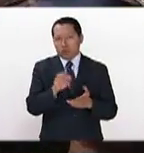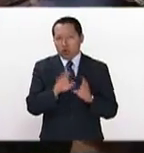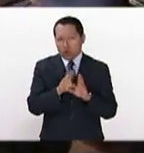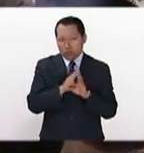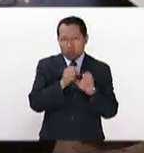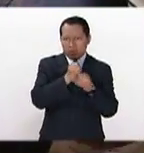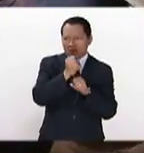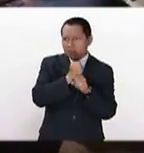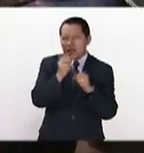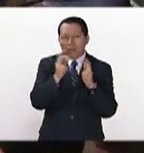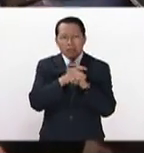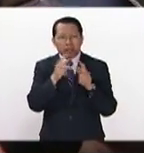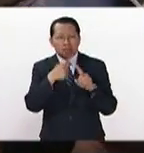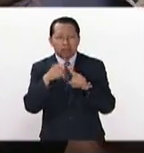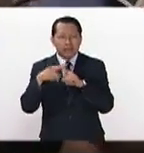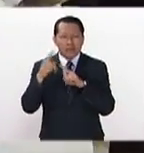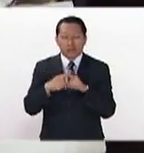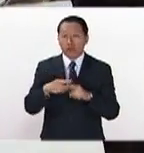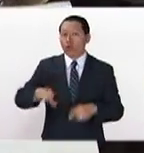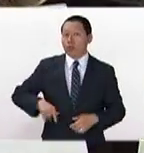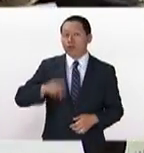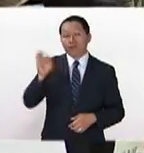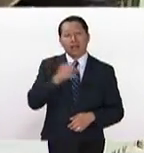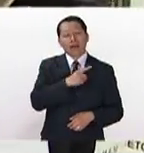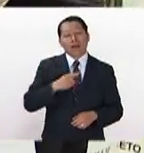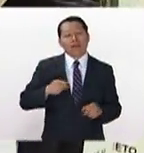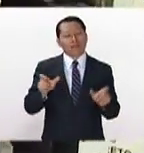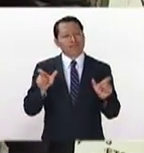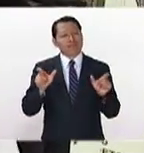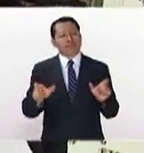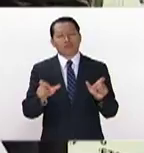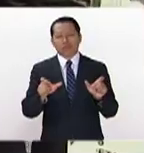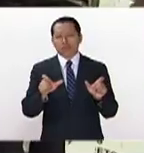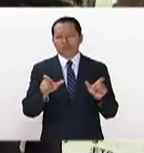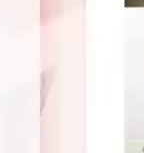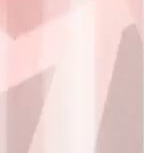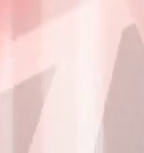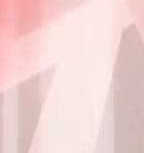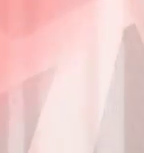es necesario que el gobierno federal garantice la seguridad durante las elecciones.